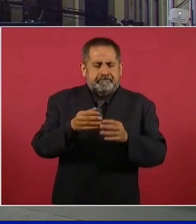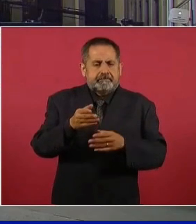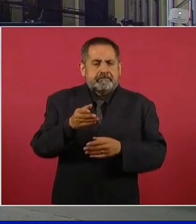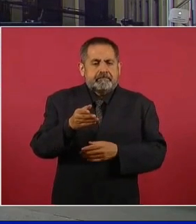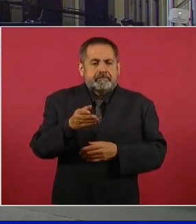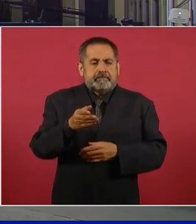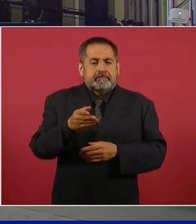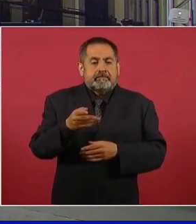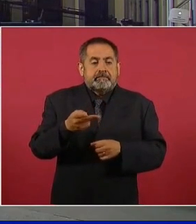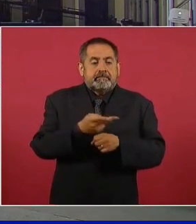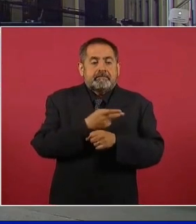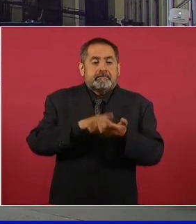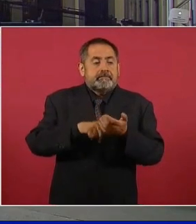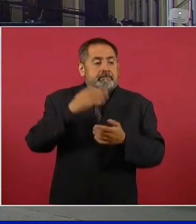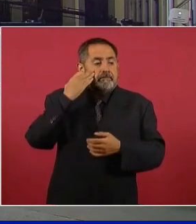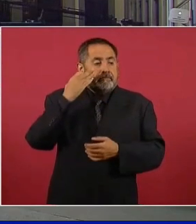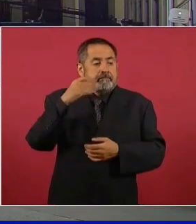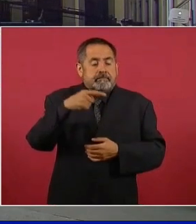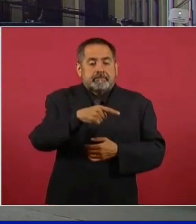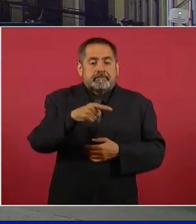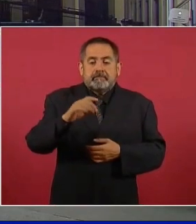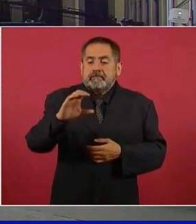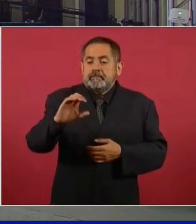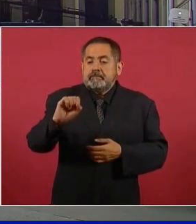lo que pasó con Salinas.